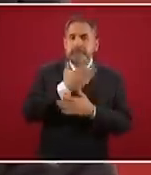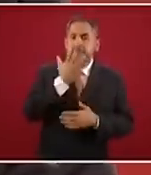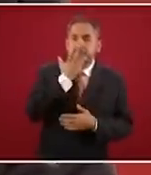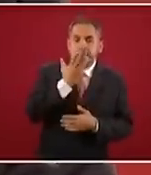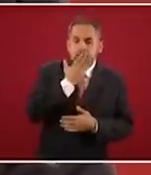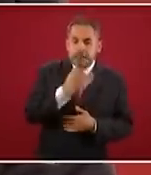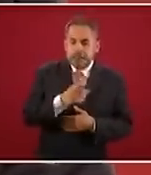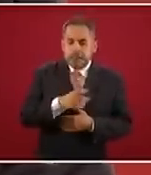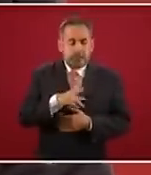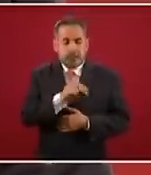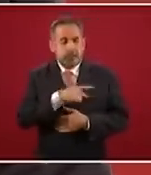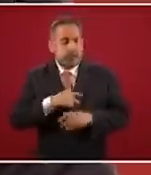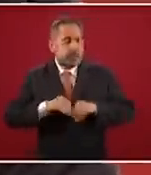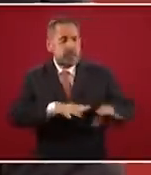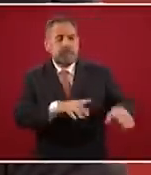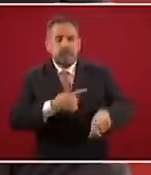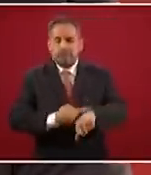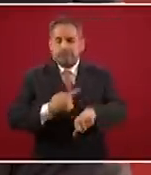les exponga